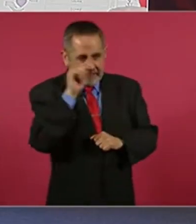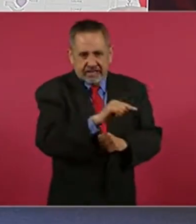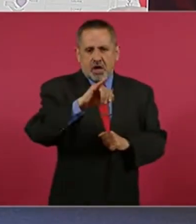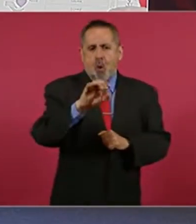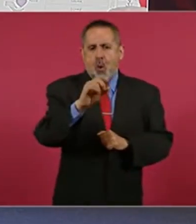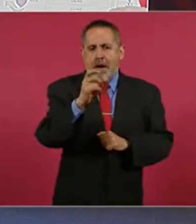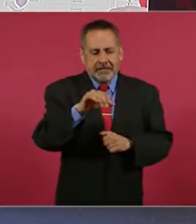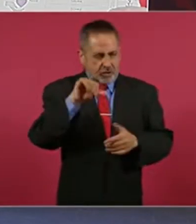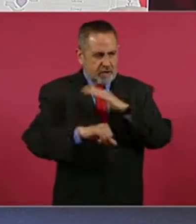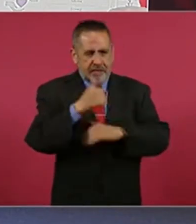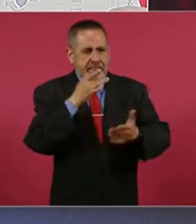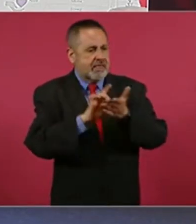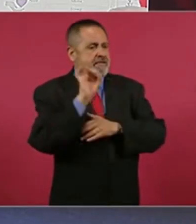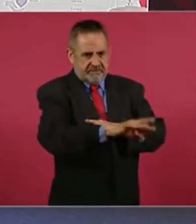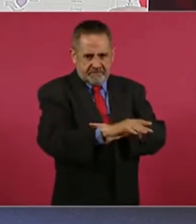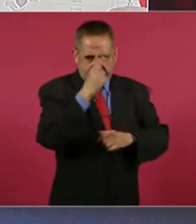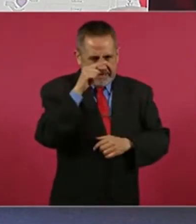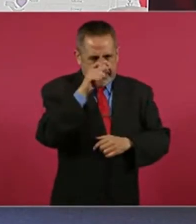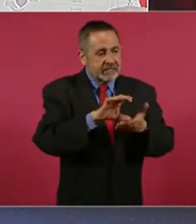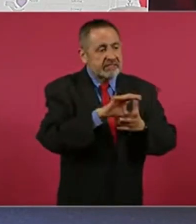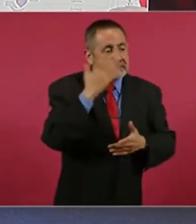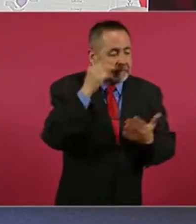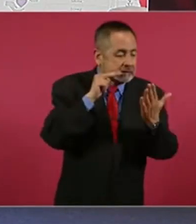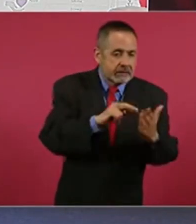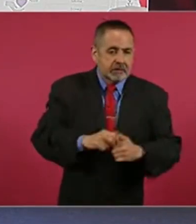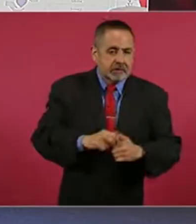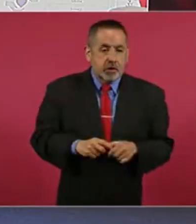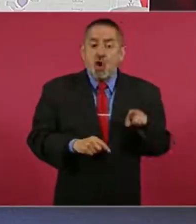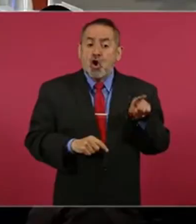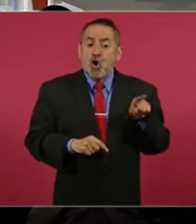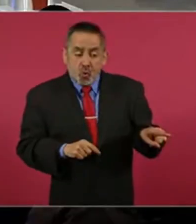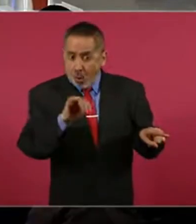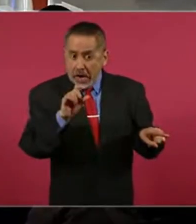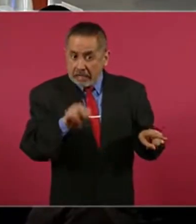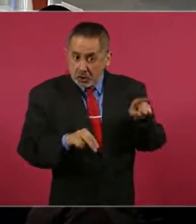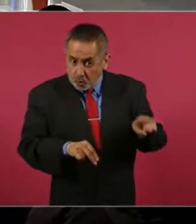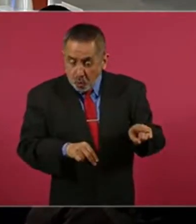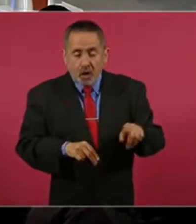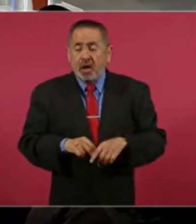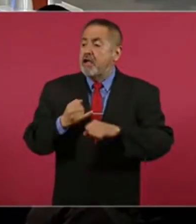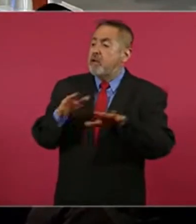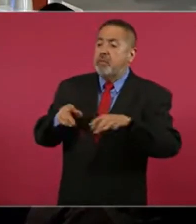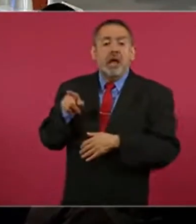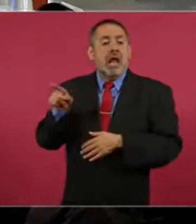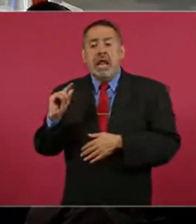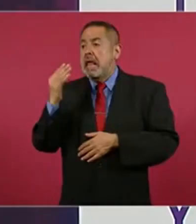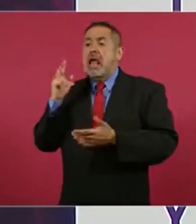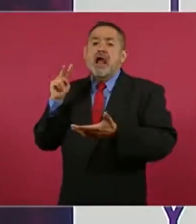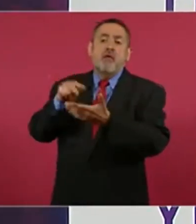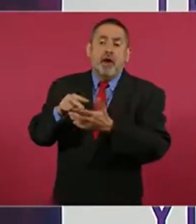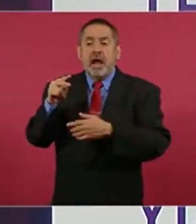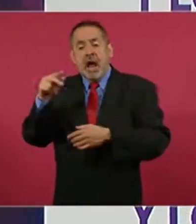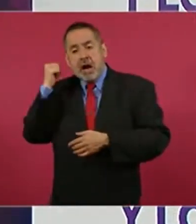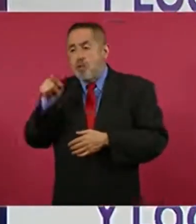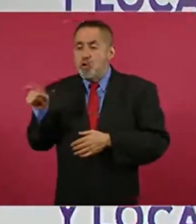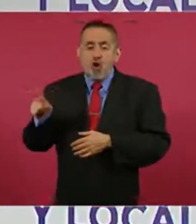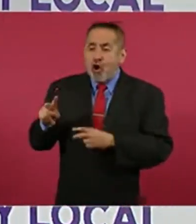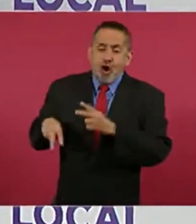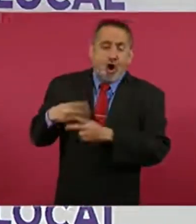Hoy te va a llegar. Tú informas de mi último viaje, que no